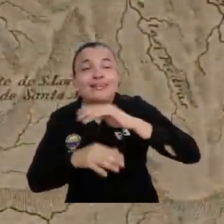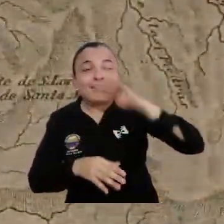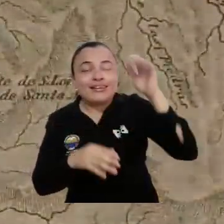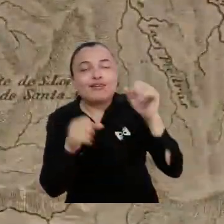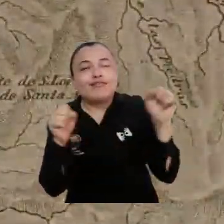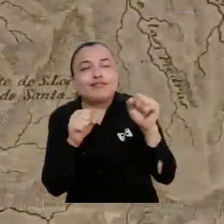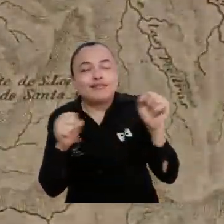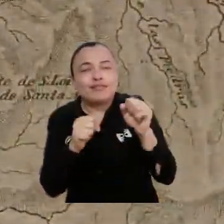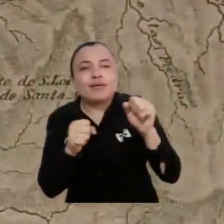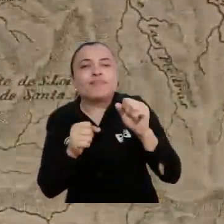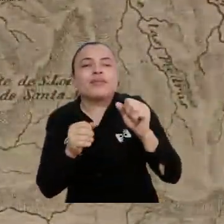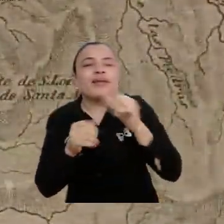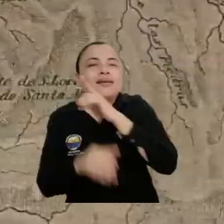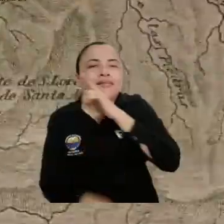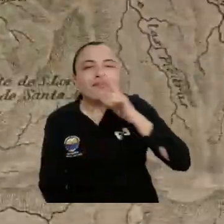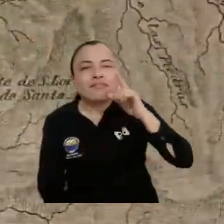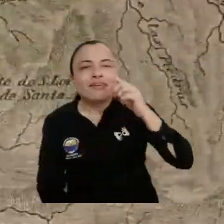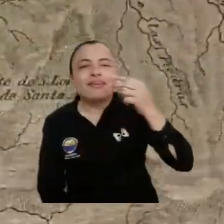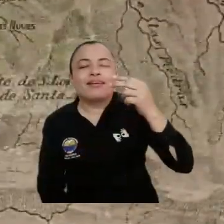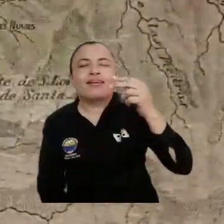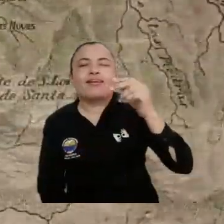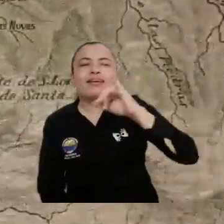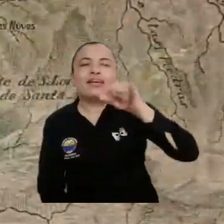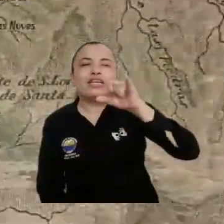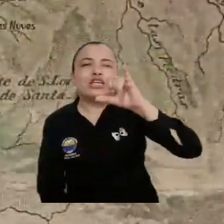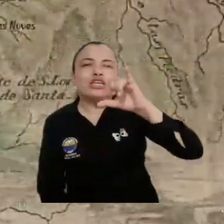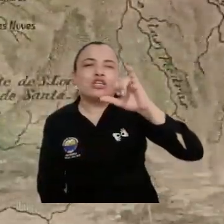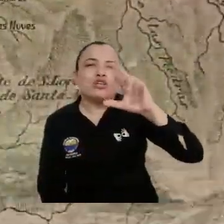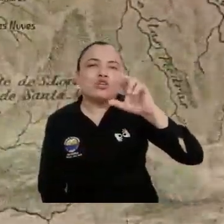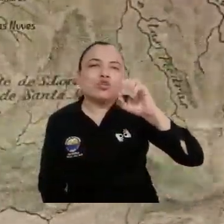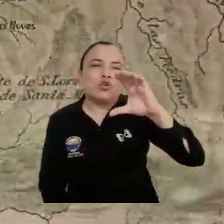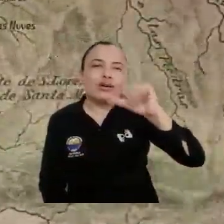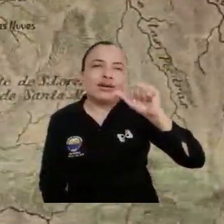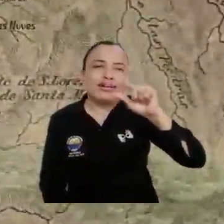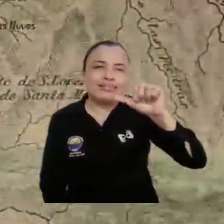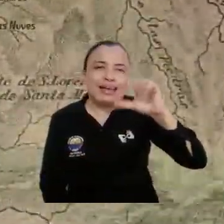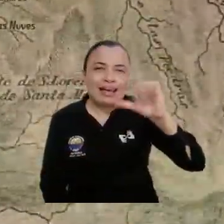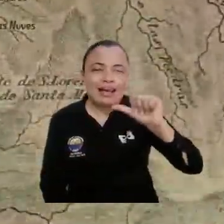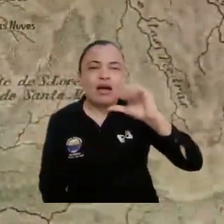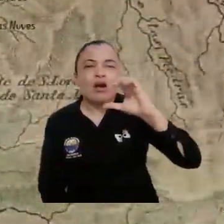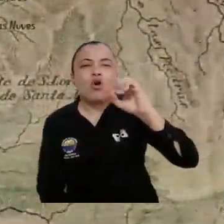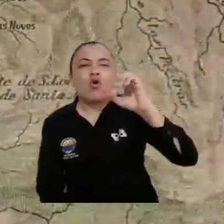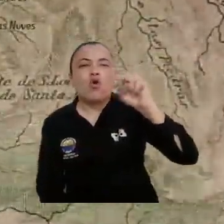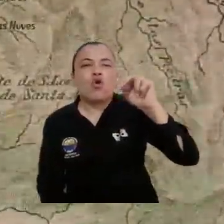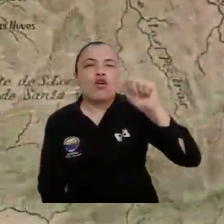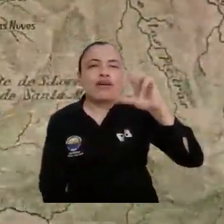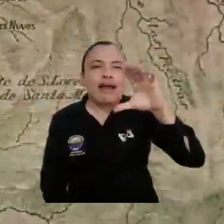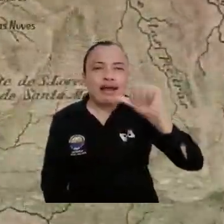Onaca, Manzanares y Las Nubes levantaron un mundo propio en medio de la montaña.